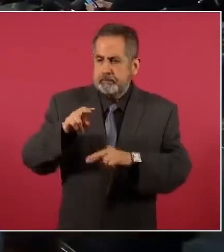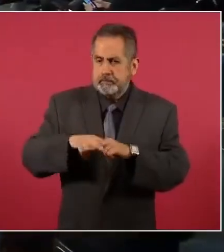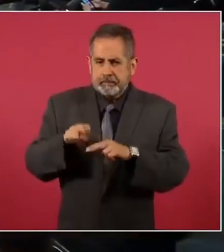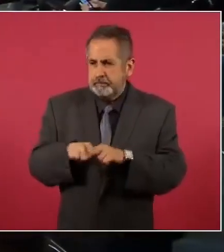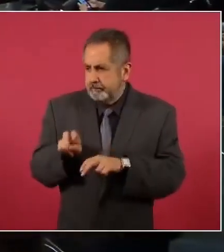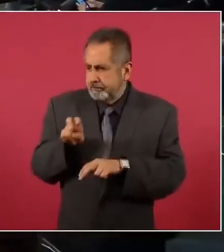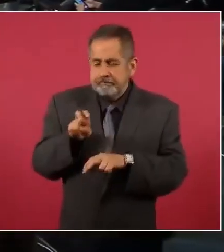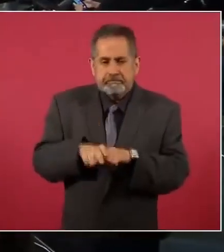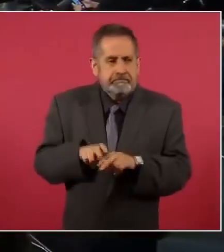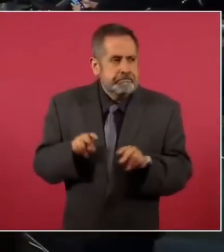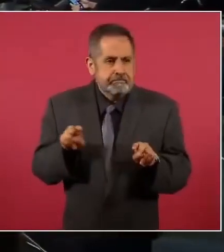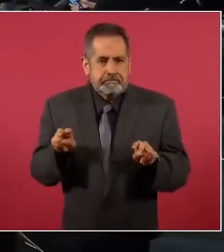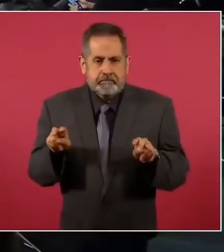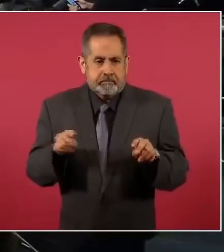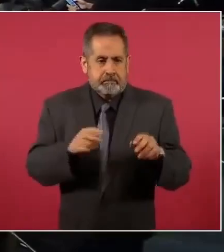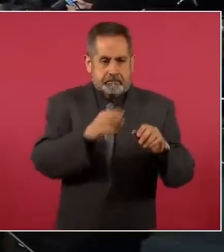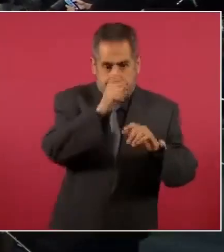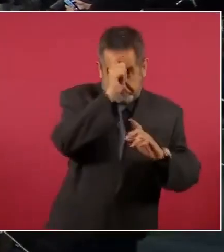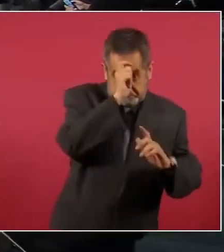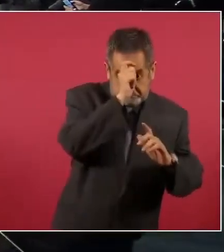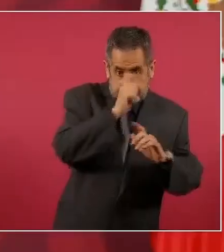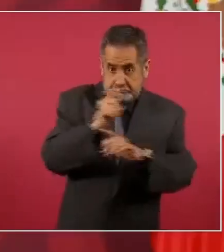en medio, está el copiloto, está el piloto.